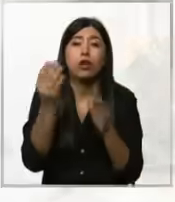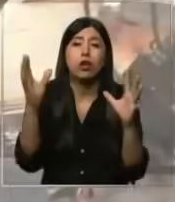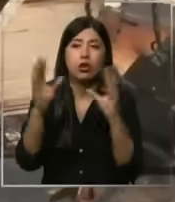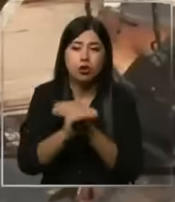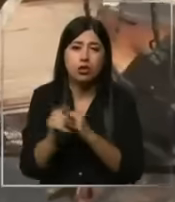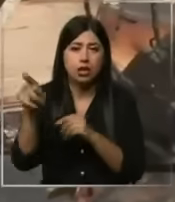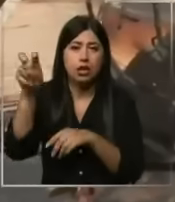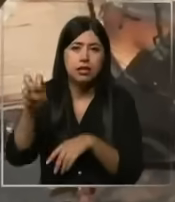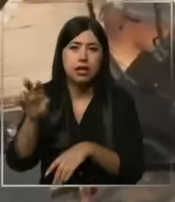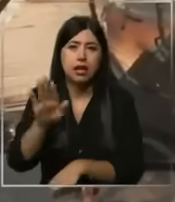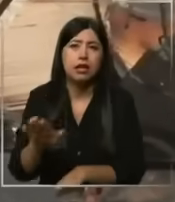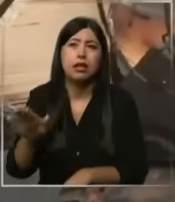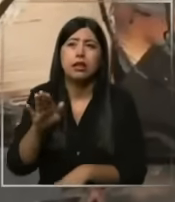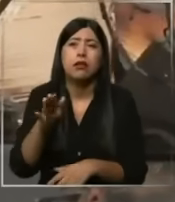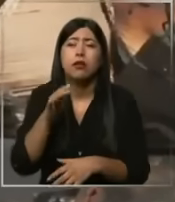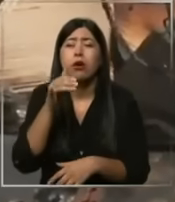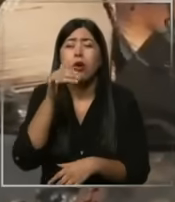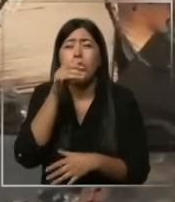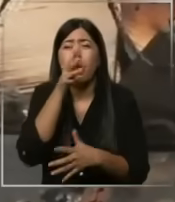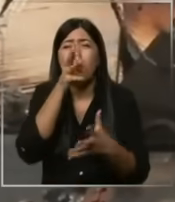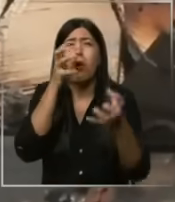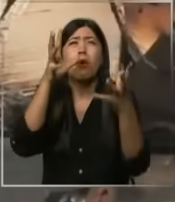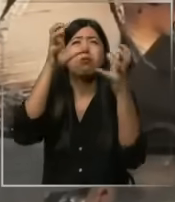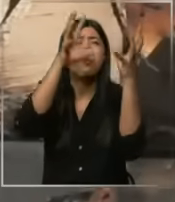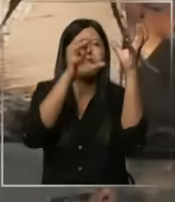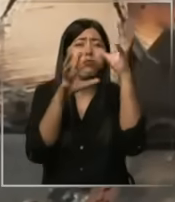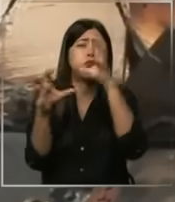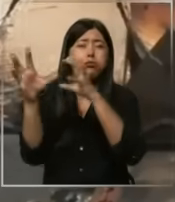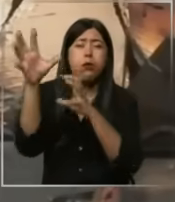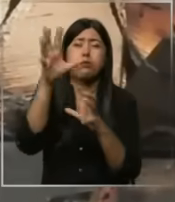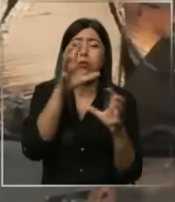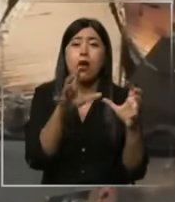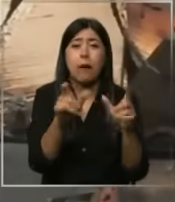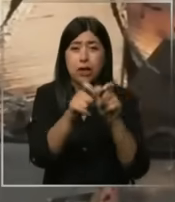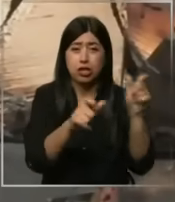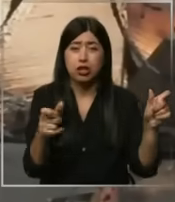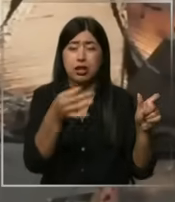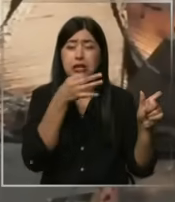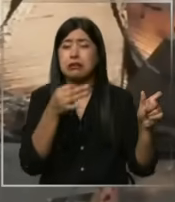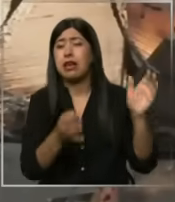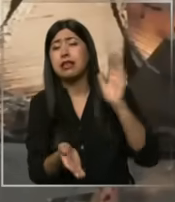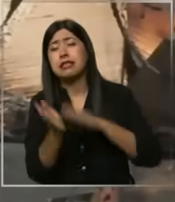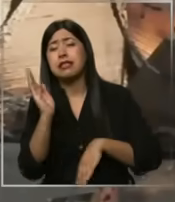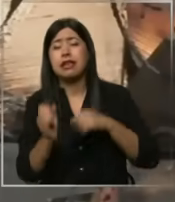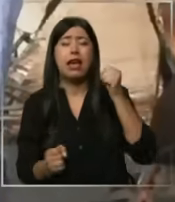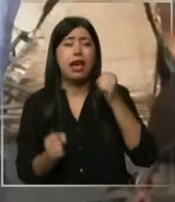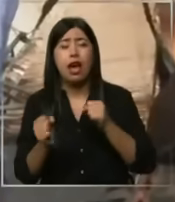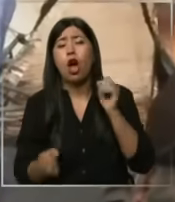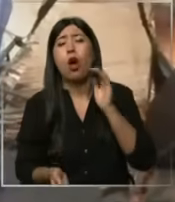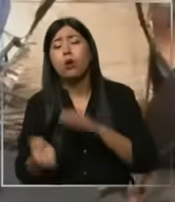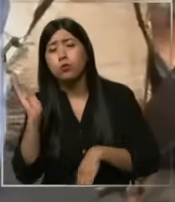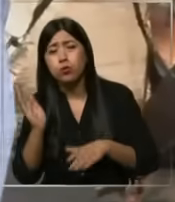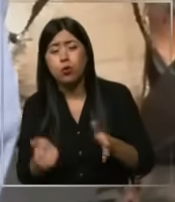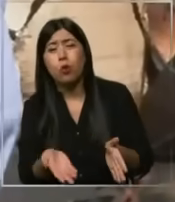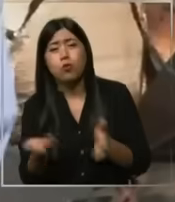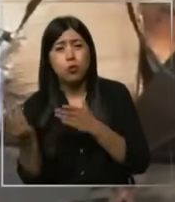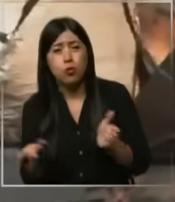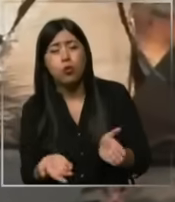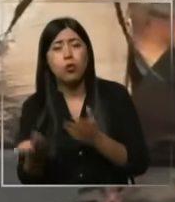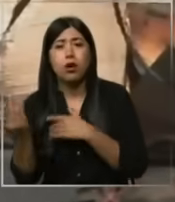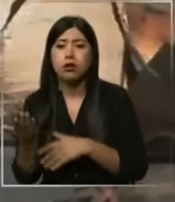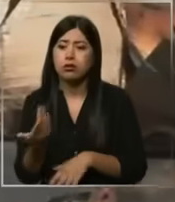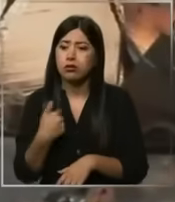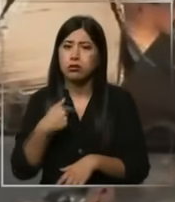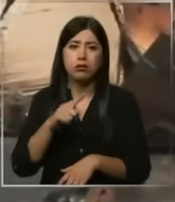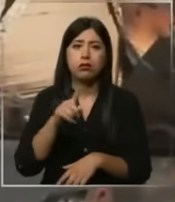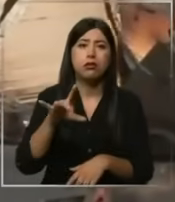noche. Entre el humo, todo, lo único que veíamos que gente nos decía, sigan corriendo, sigan corriendo, sigan corriendo. En ese instante no